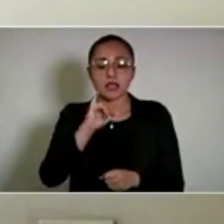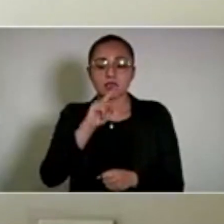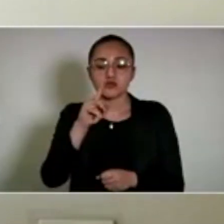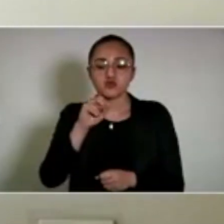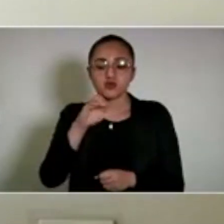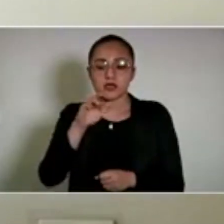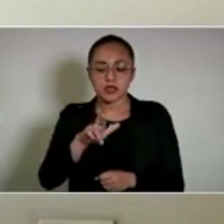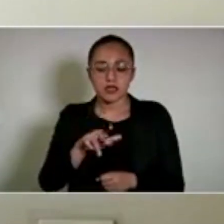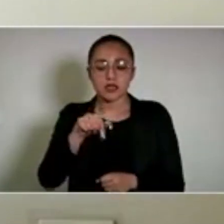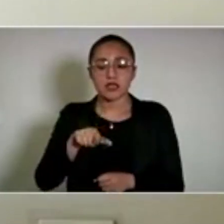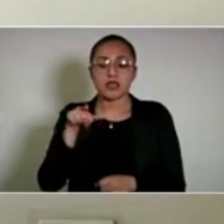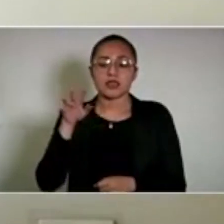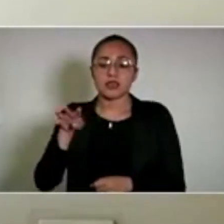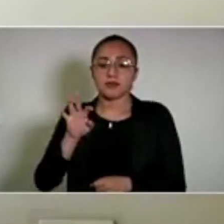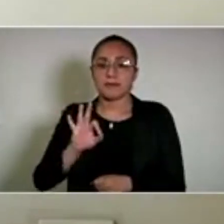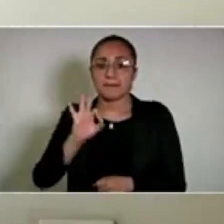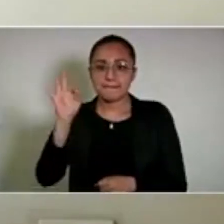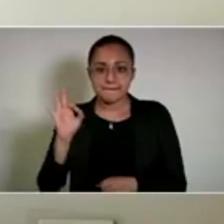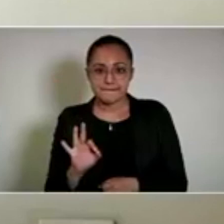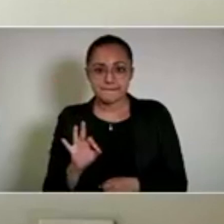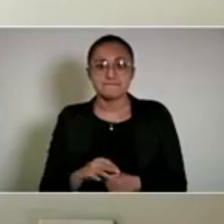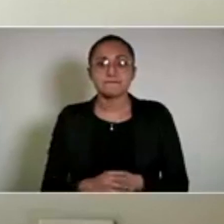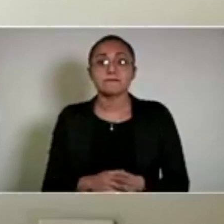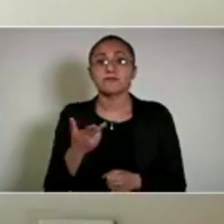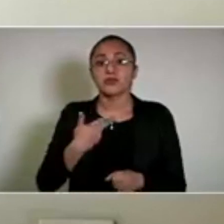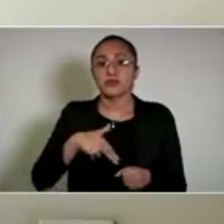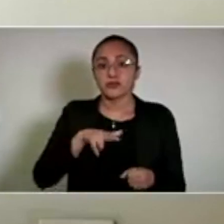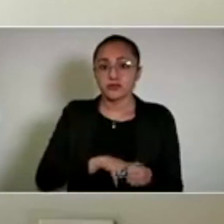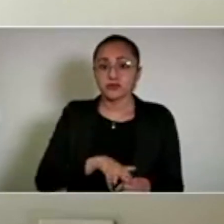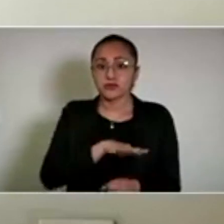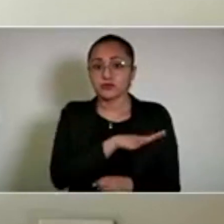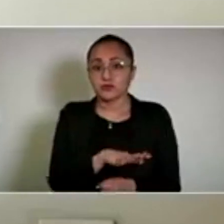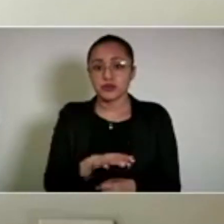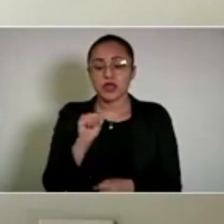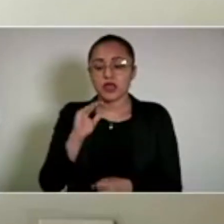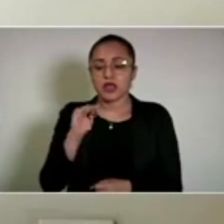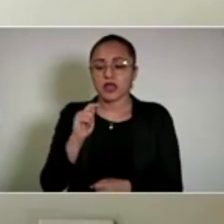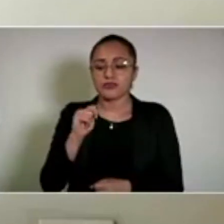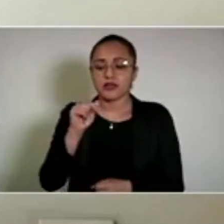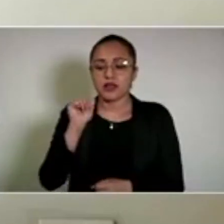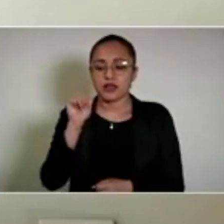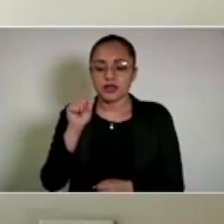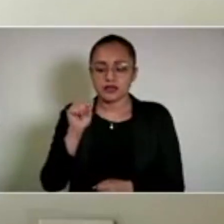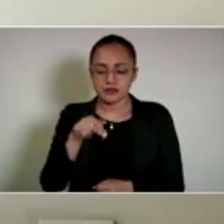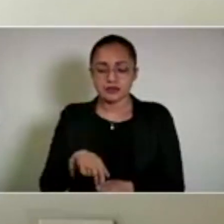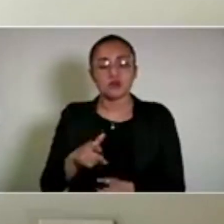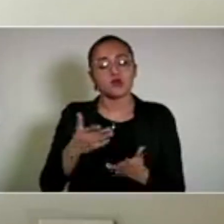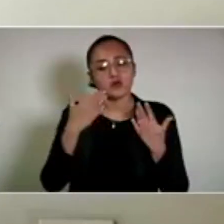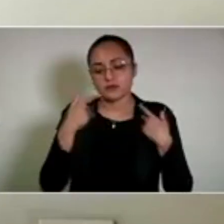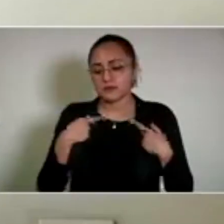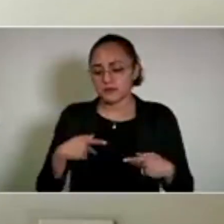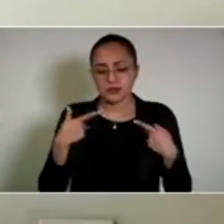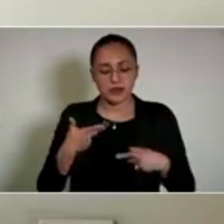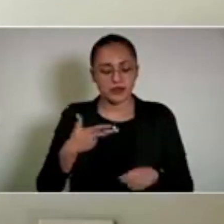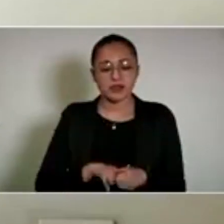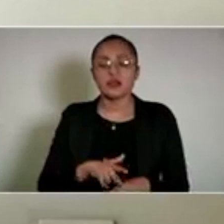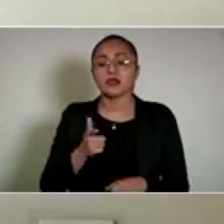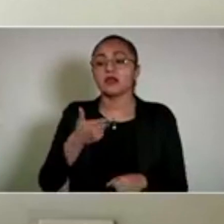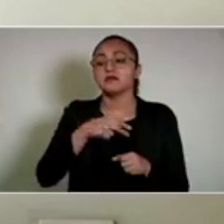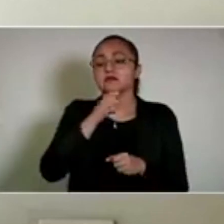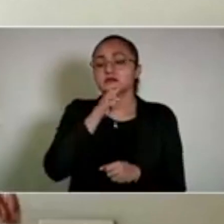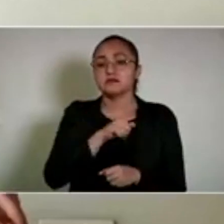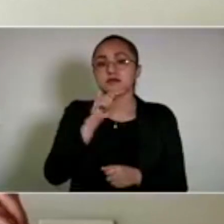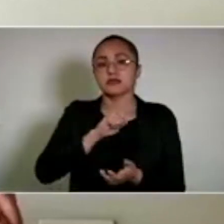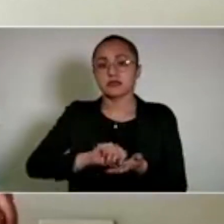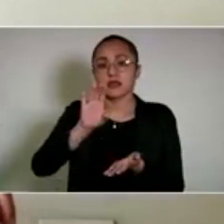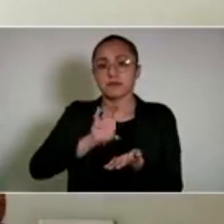Izúcar de Matamoros al 19%, el Hospital General de Acatlán de Osorio sin pacientes, el Hospital General